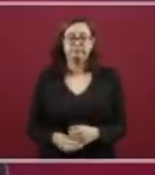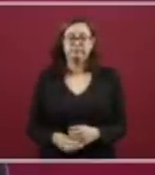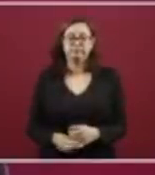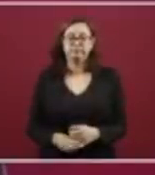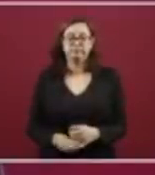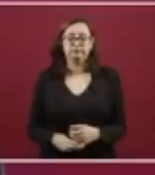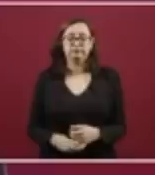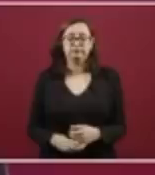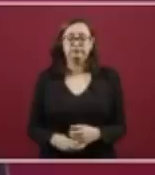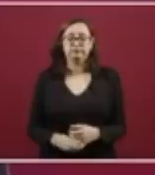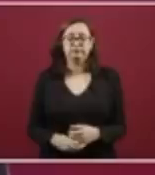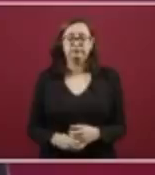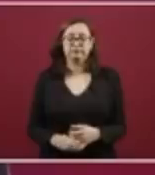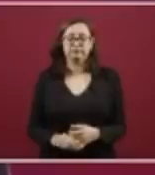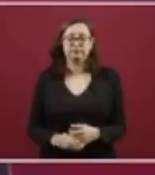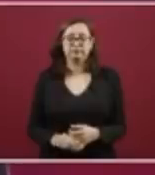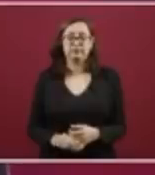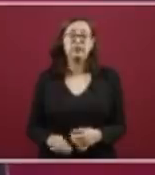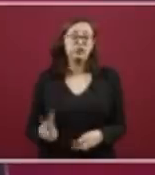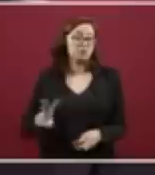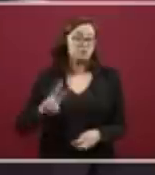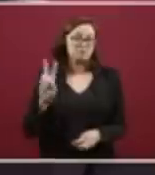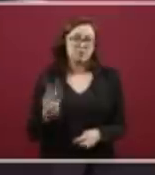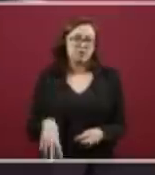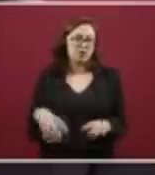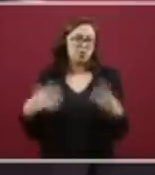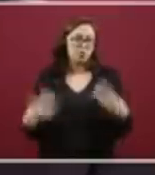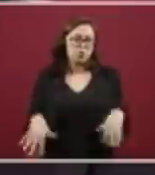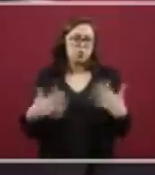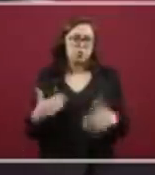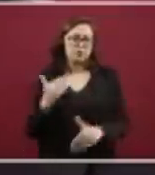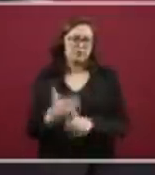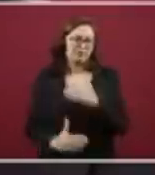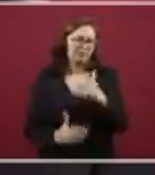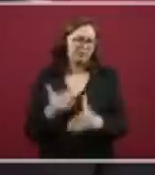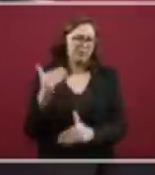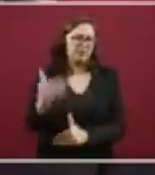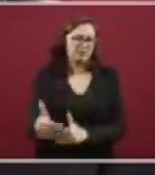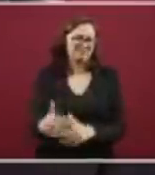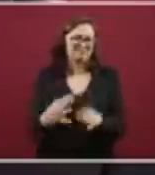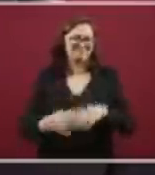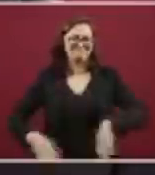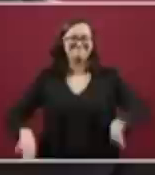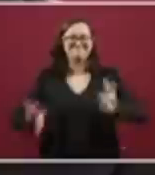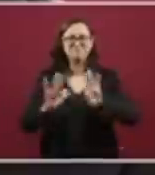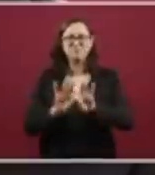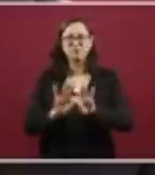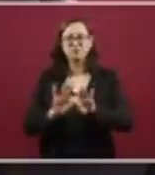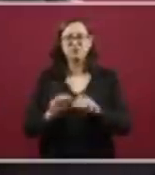Esto es un avance importantísimo. Y primero